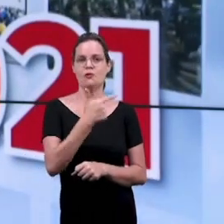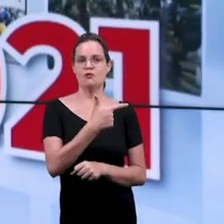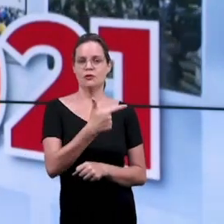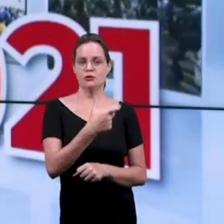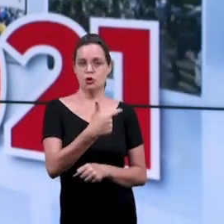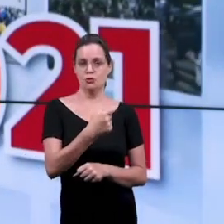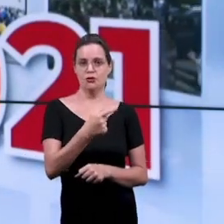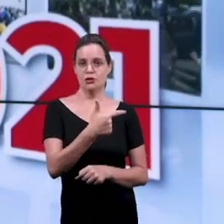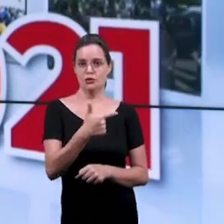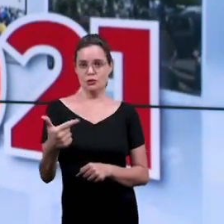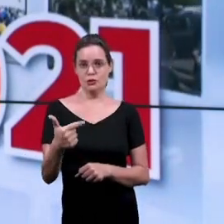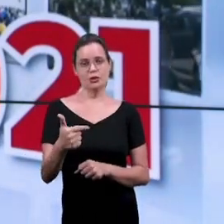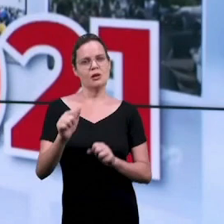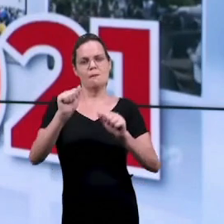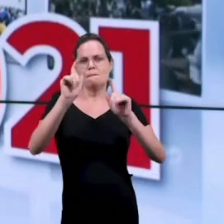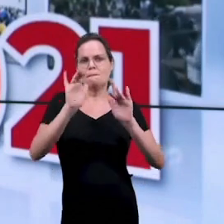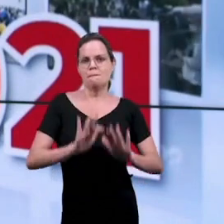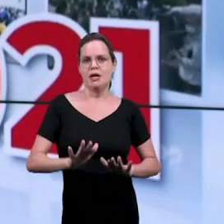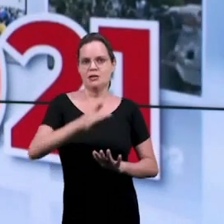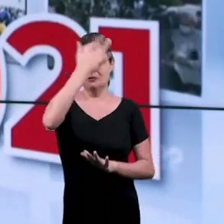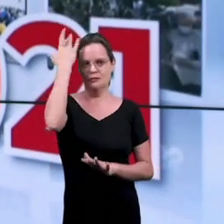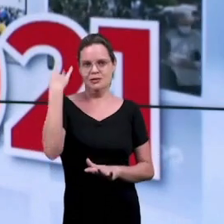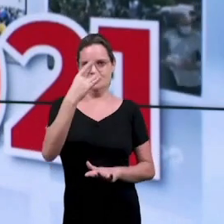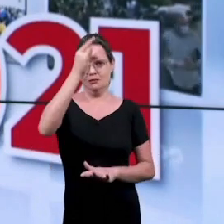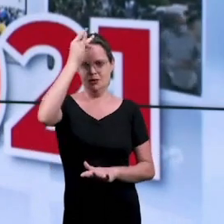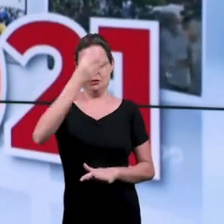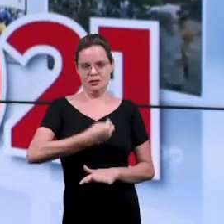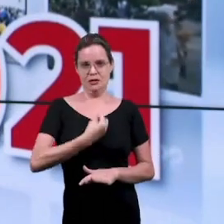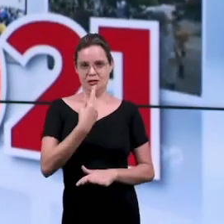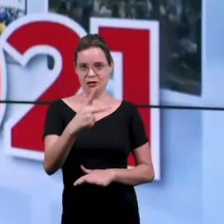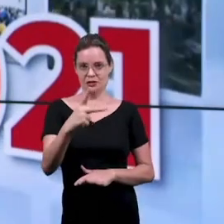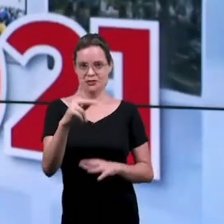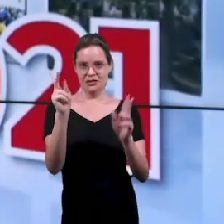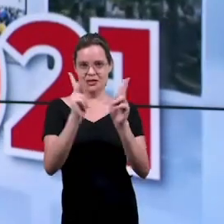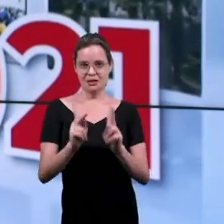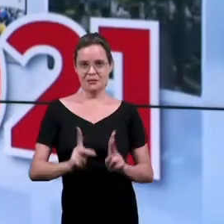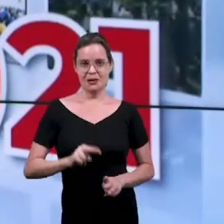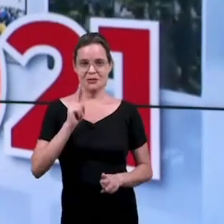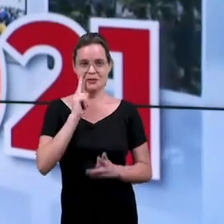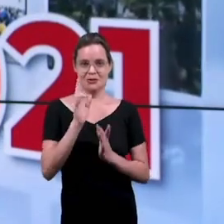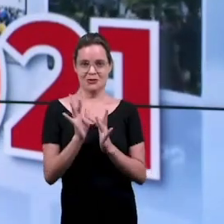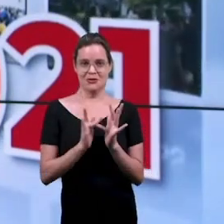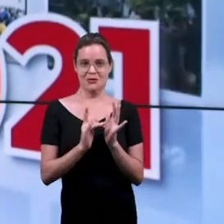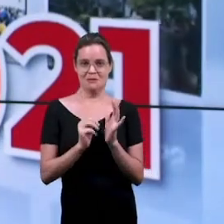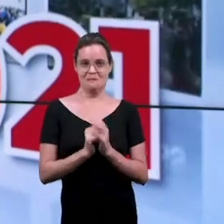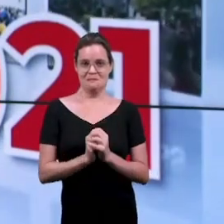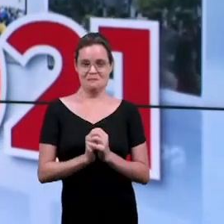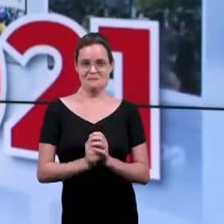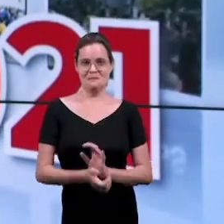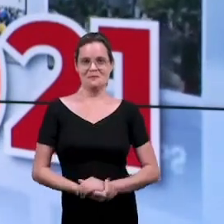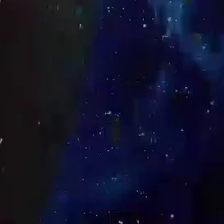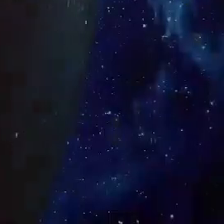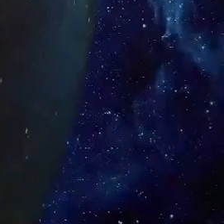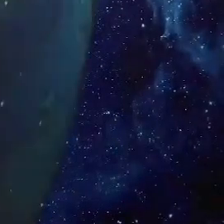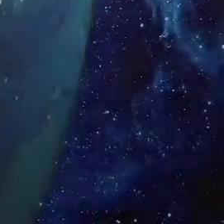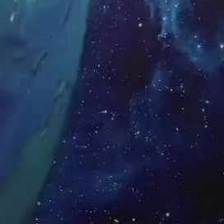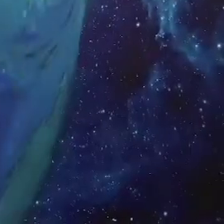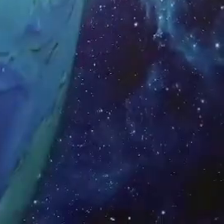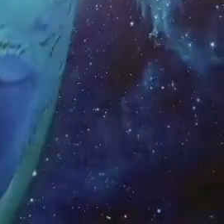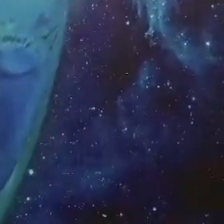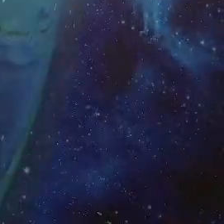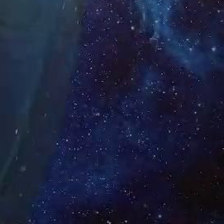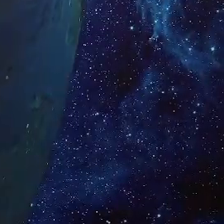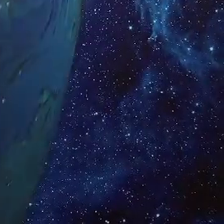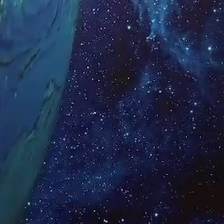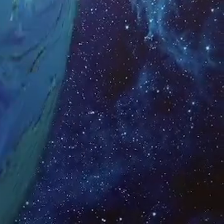2022 repleto de bendiciones y operaciones del Espíritu Santo en sus vidas. La paz del Señor Jesús.